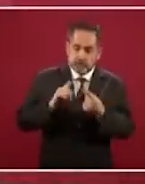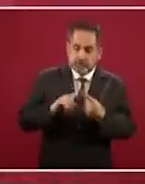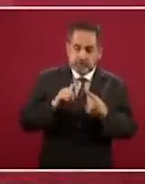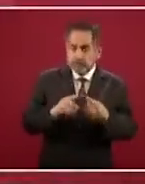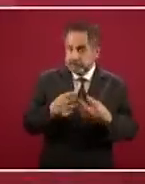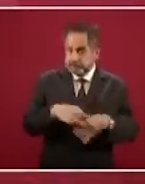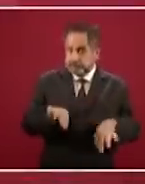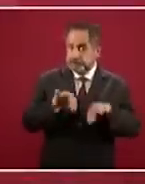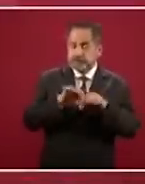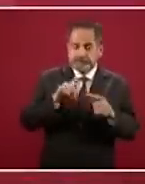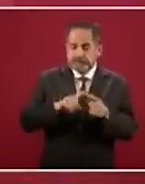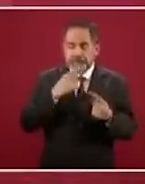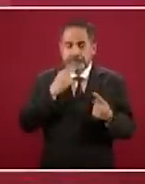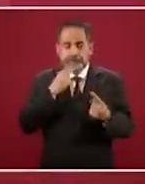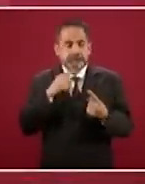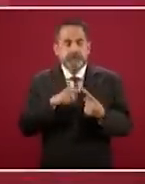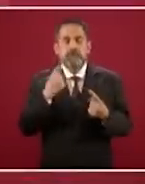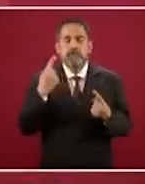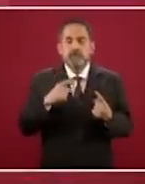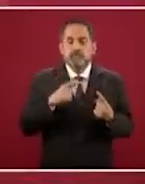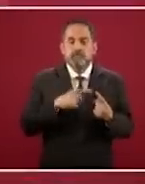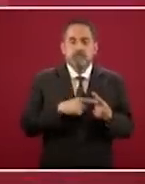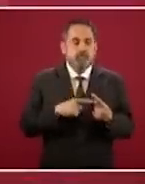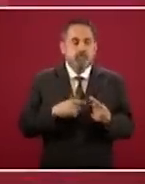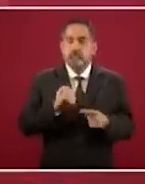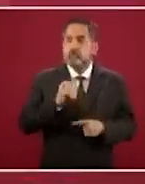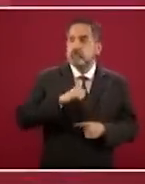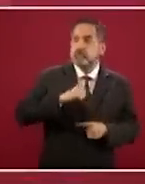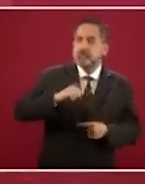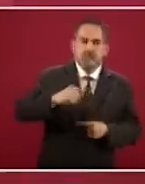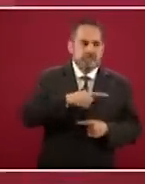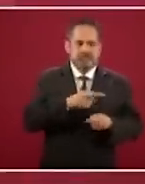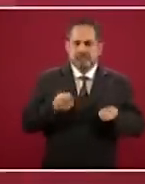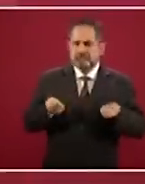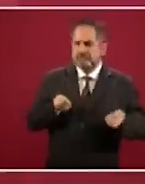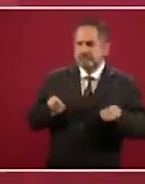importantísima, que es el control de la inflación,